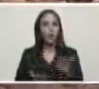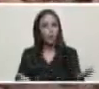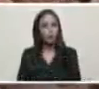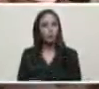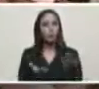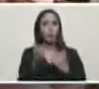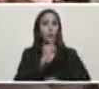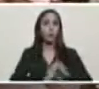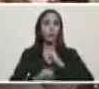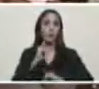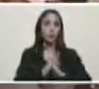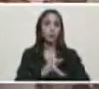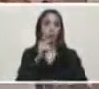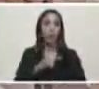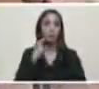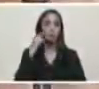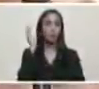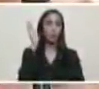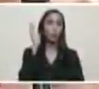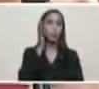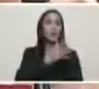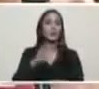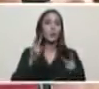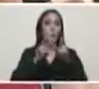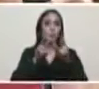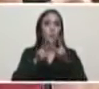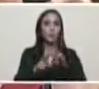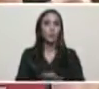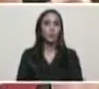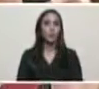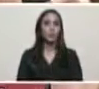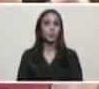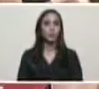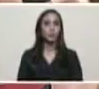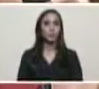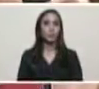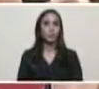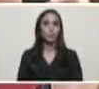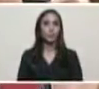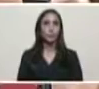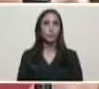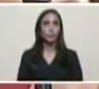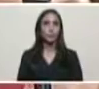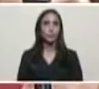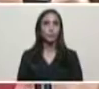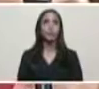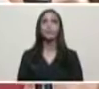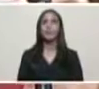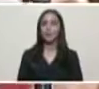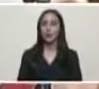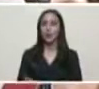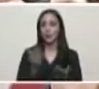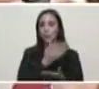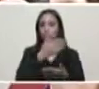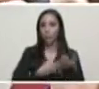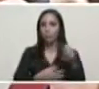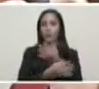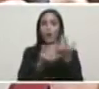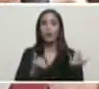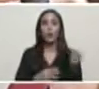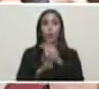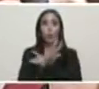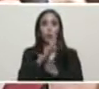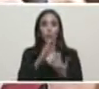internacionalización del Congreso de viviendo Así es bien entonces en este sentido en el cuartel de la montaña